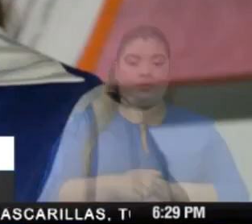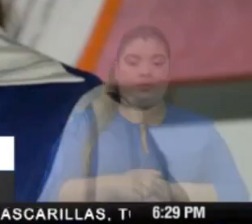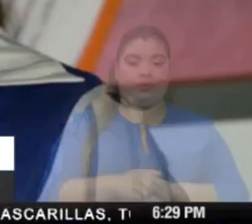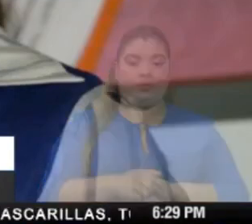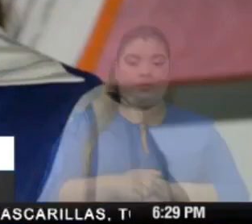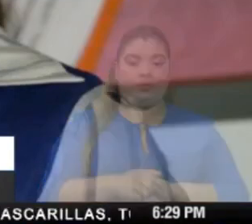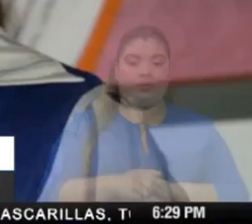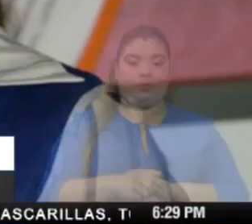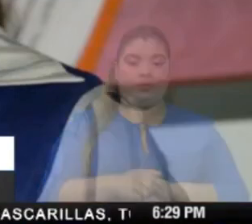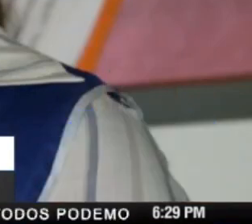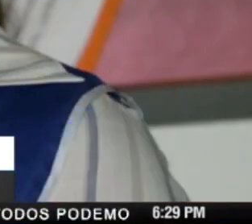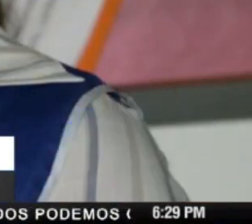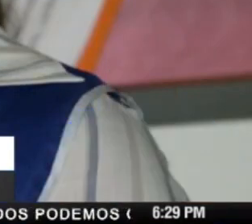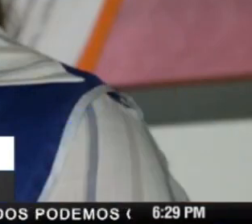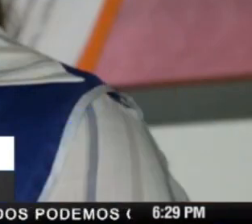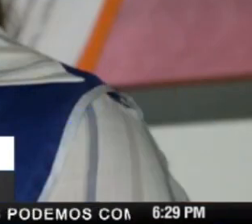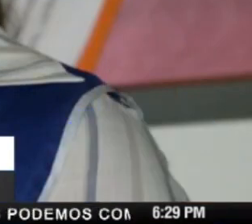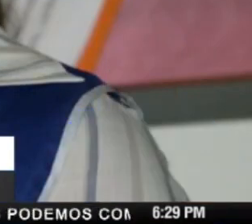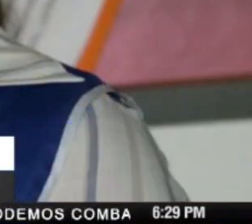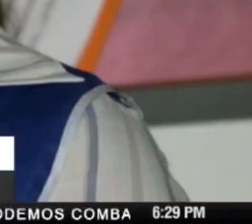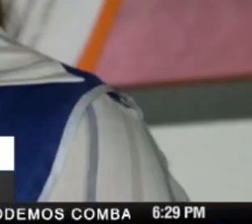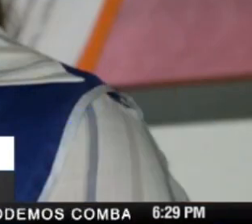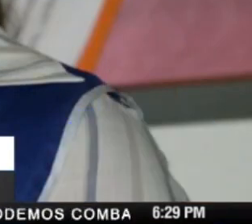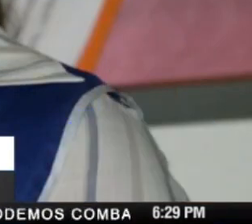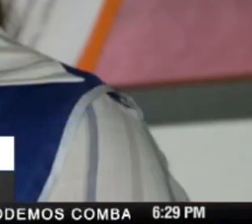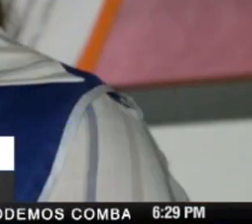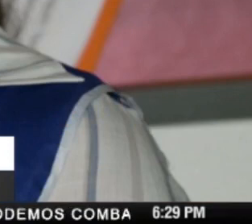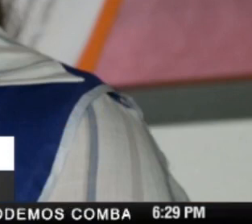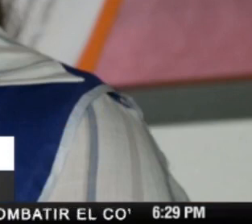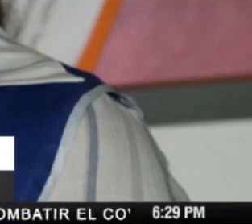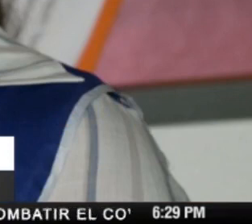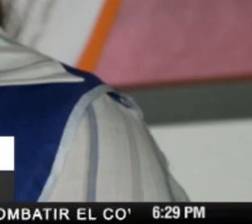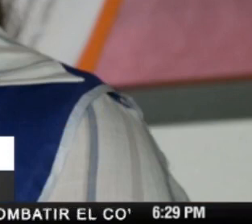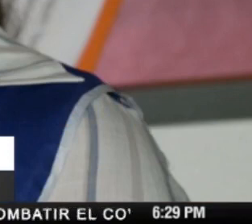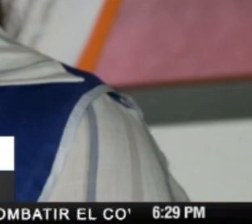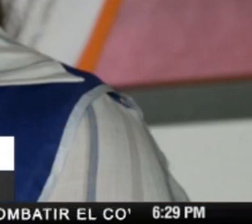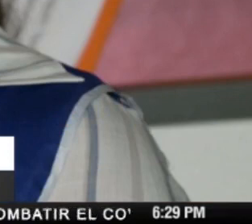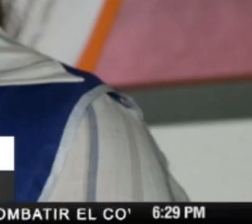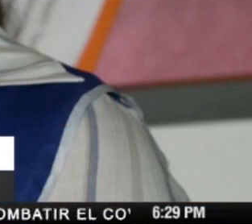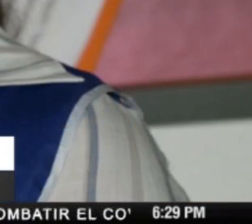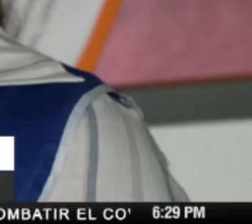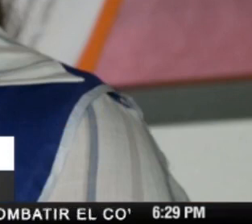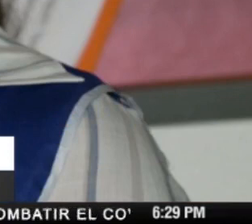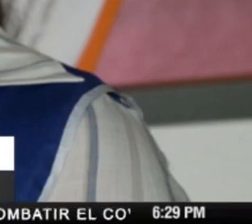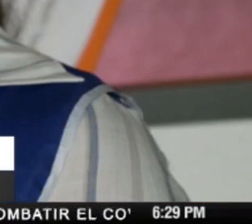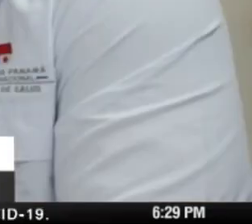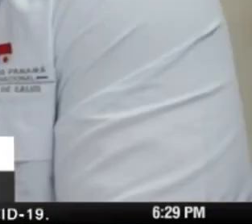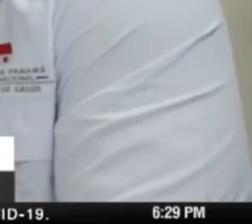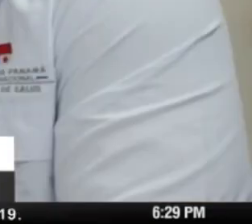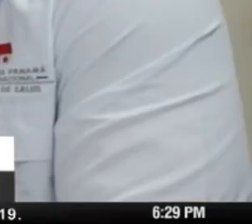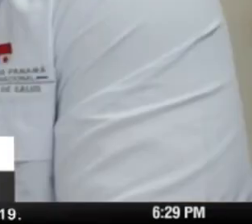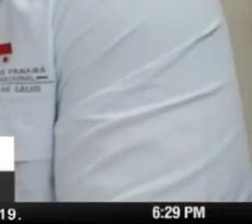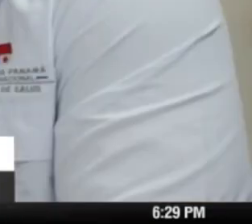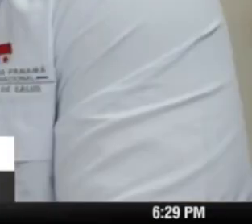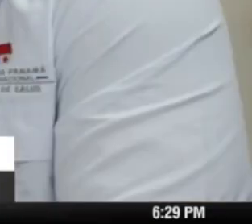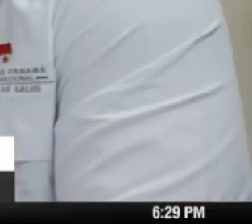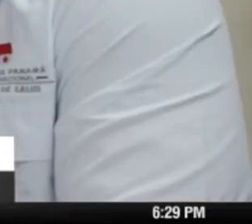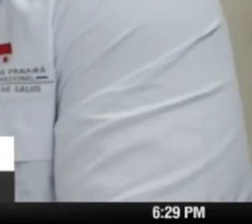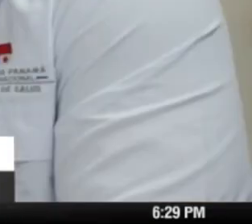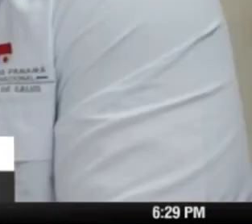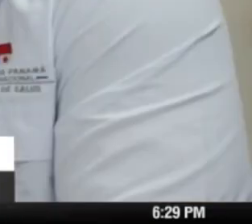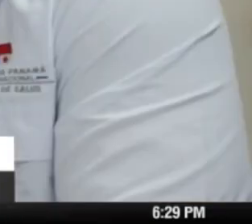un mensaje de no bajar la guardia ante la importante labor que realizan en este tiempo de pandemia.